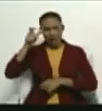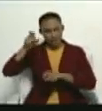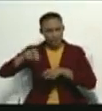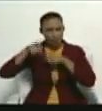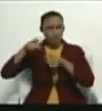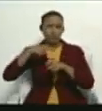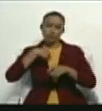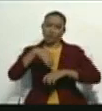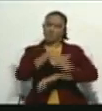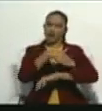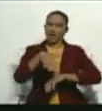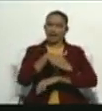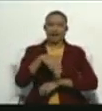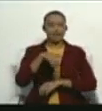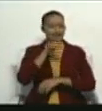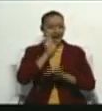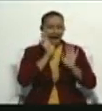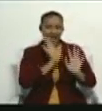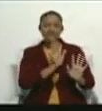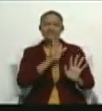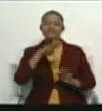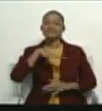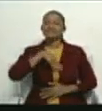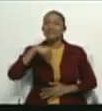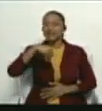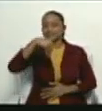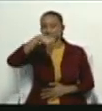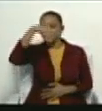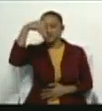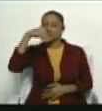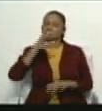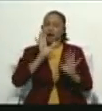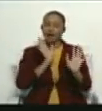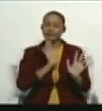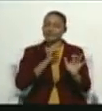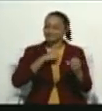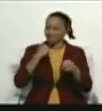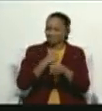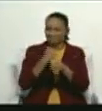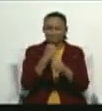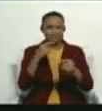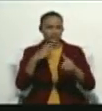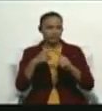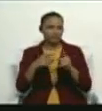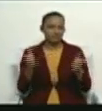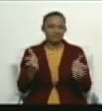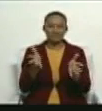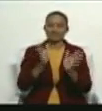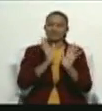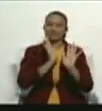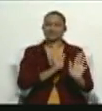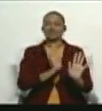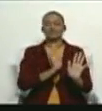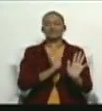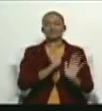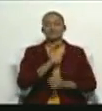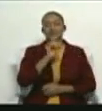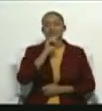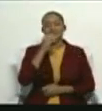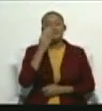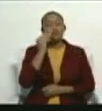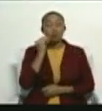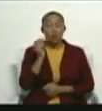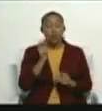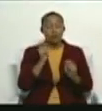detenerlo? Ese espíritu, solo un hecho fortuito. Solo un hecho fortuito, que nos sorprendió a todos,